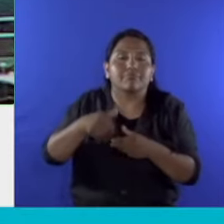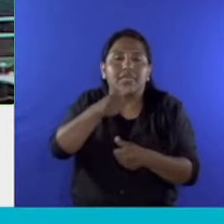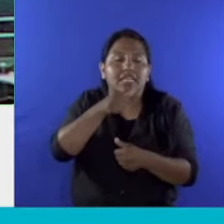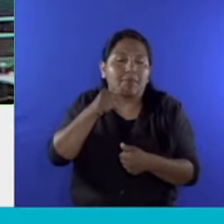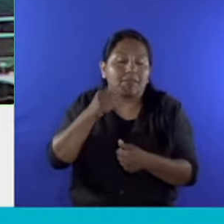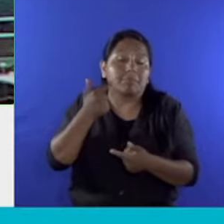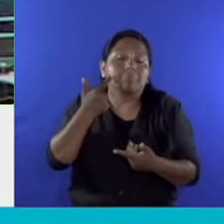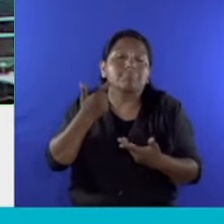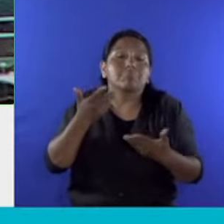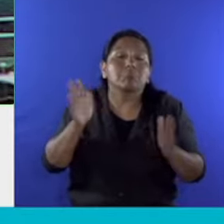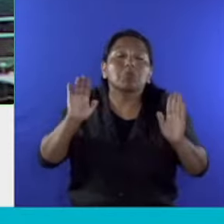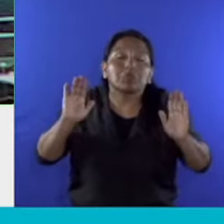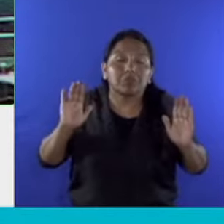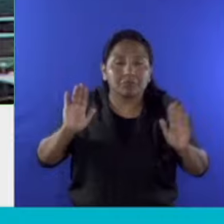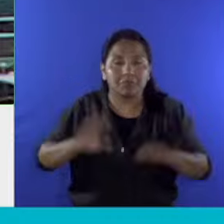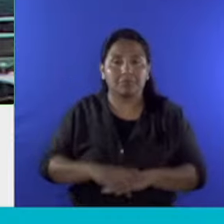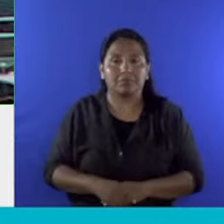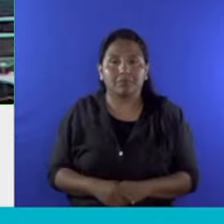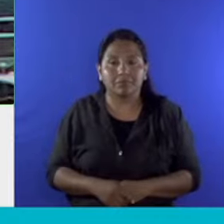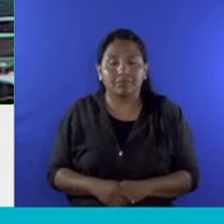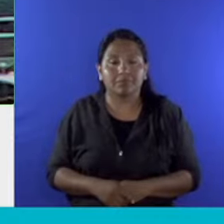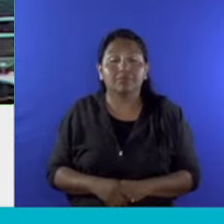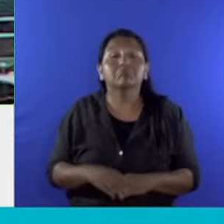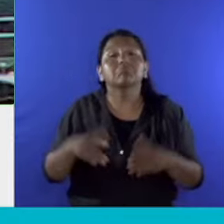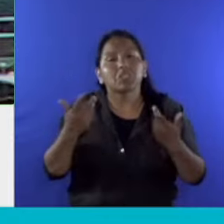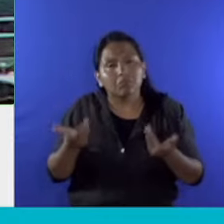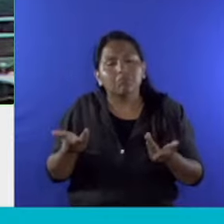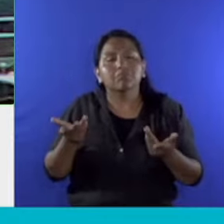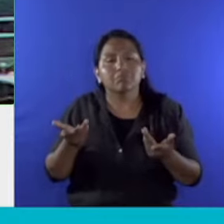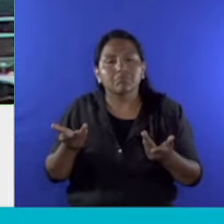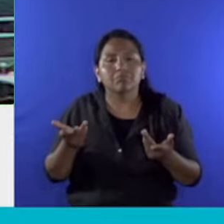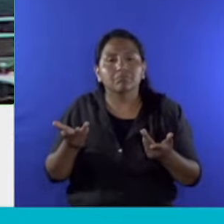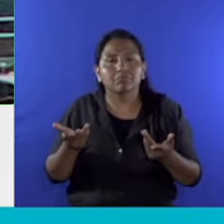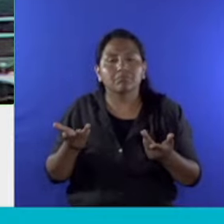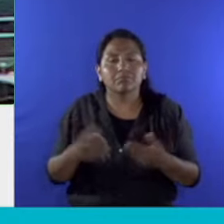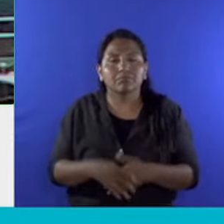medicamentos. Podría ser. Sin embargo, tenemos